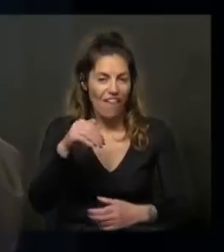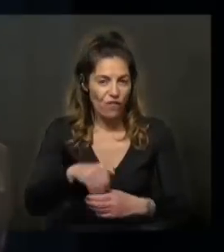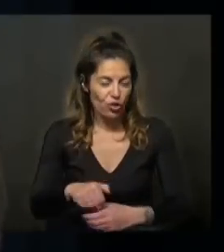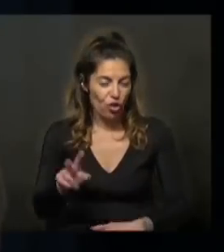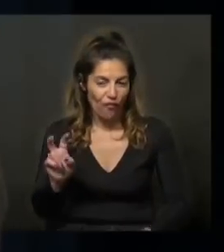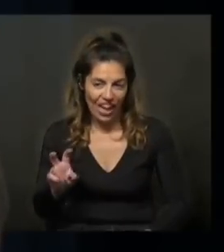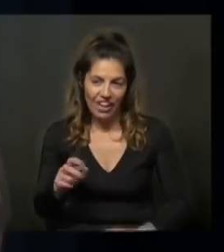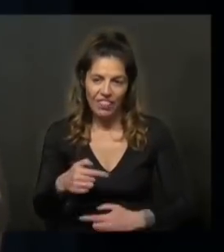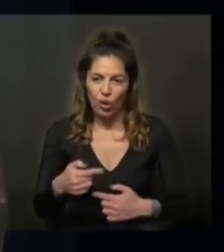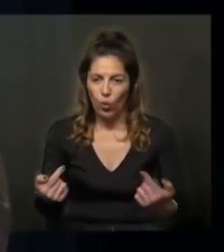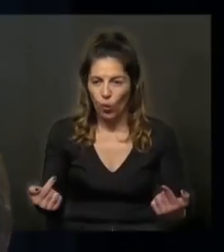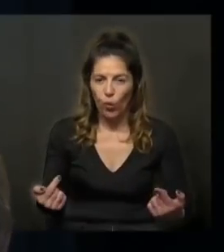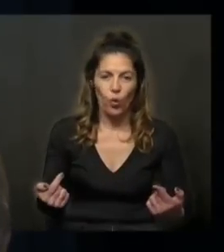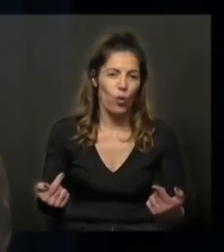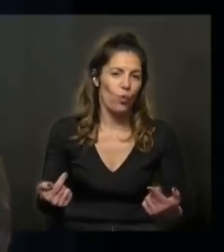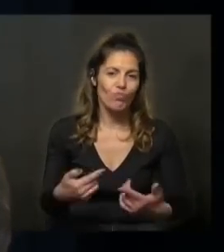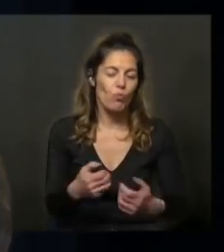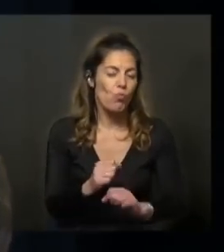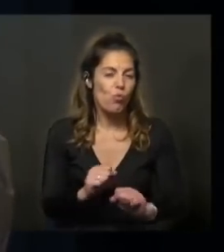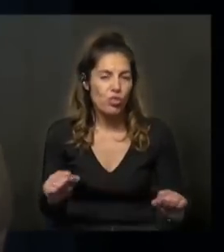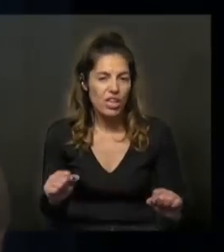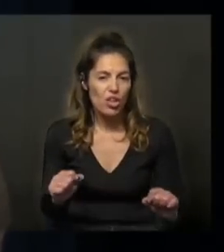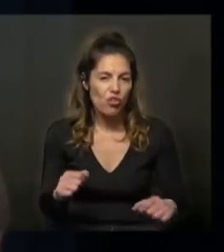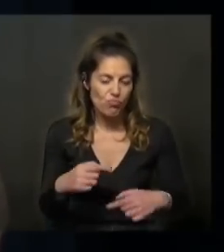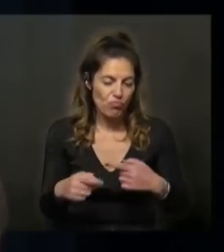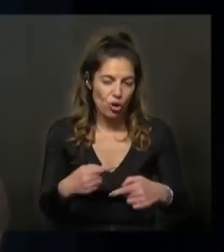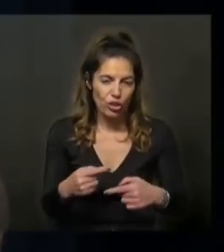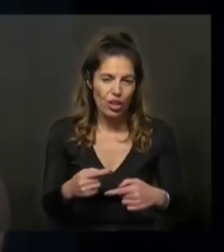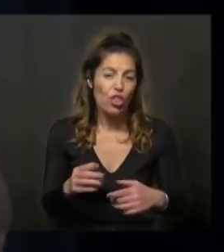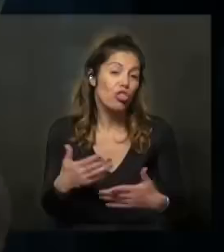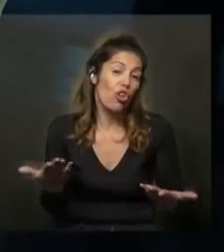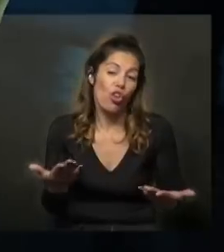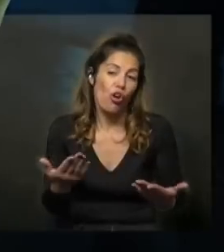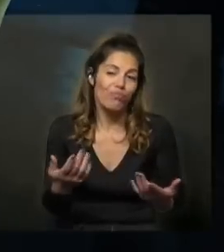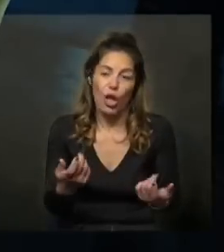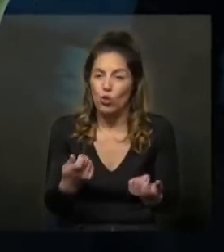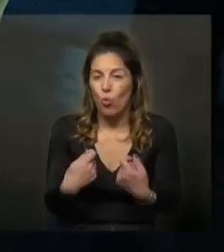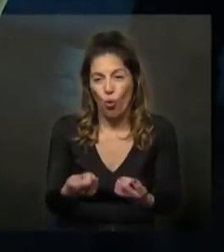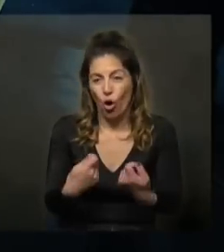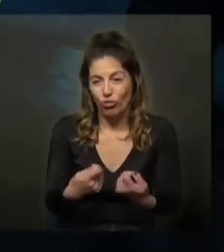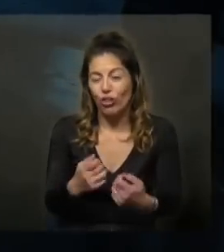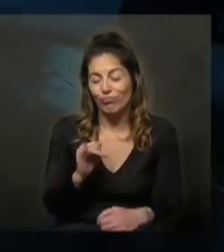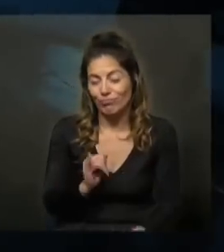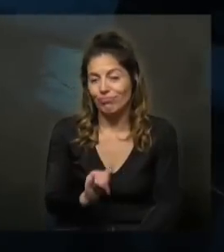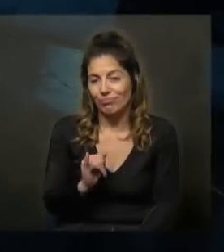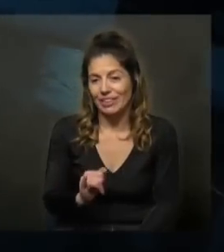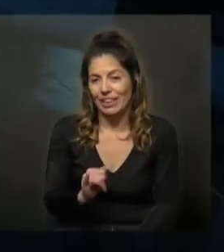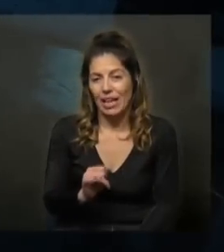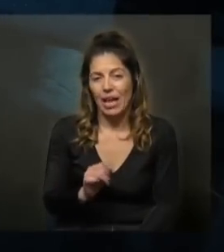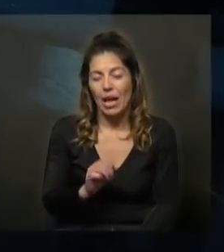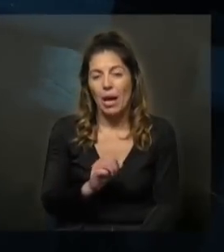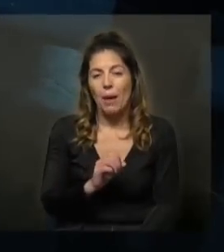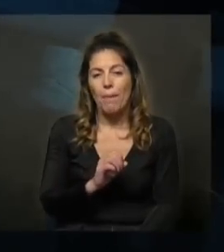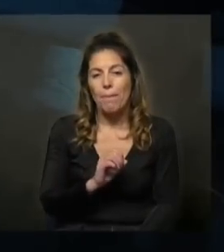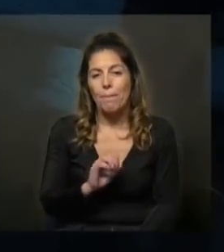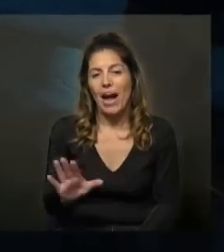escenario o pudieron Sí todo tiene sus costos todos tienen sus costos los malos entendidos